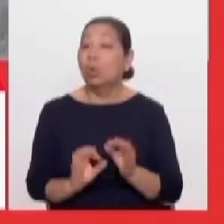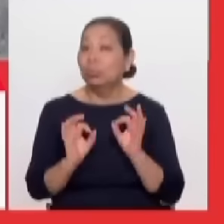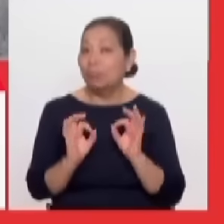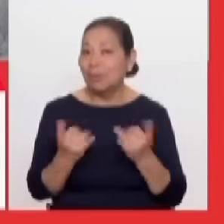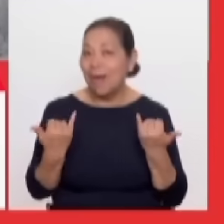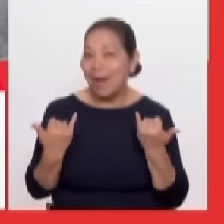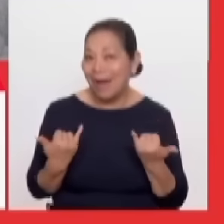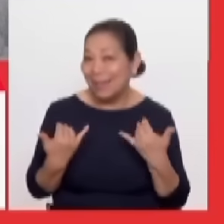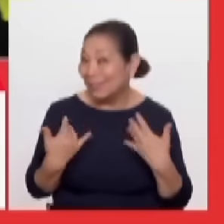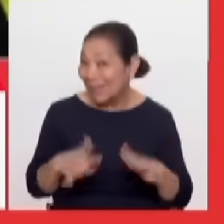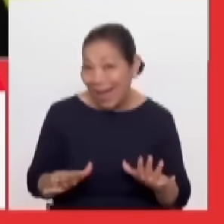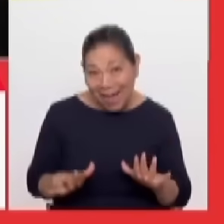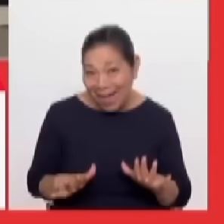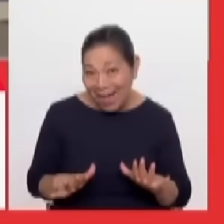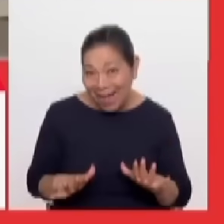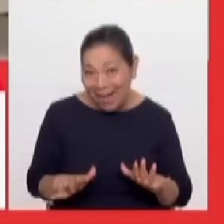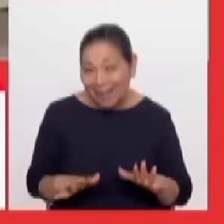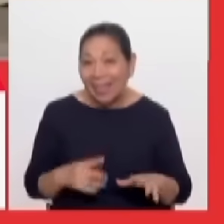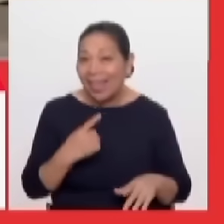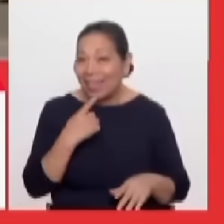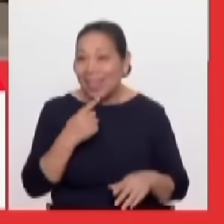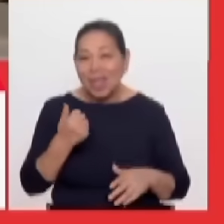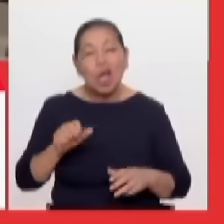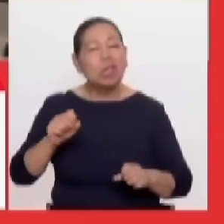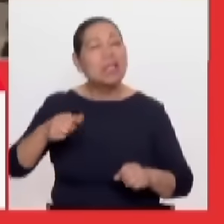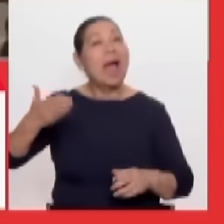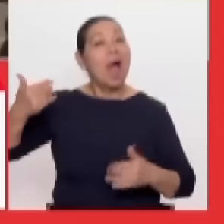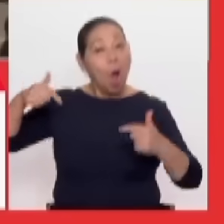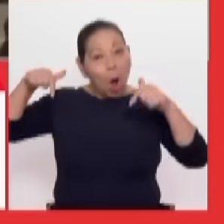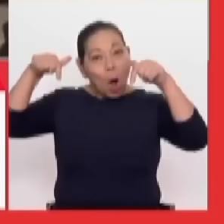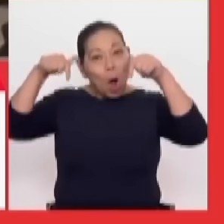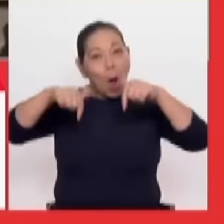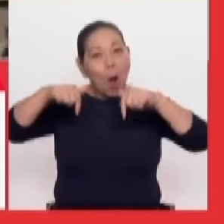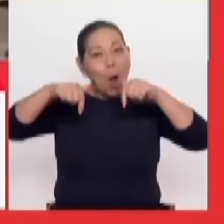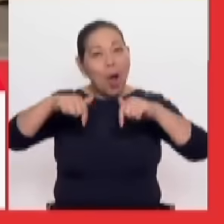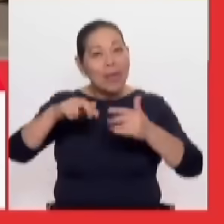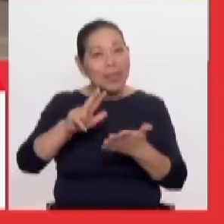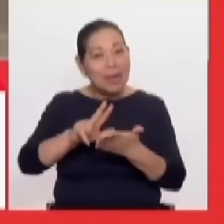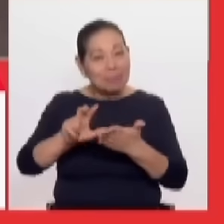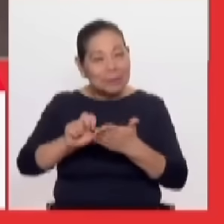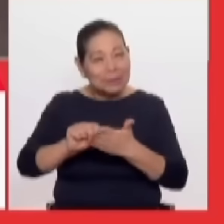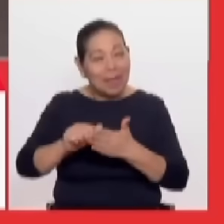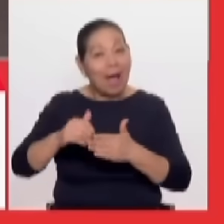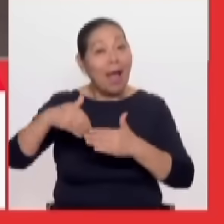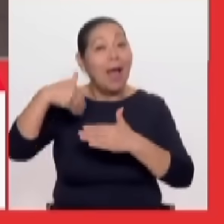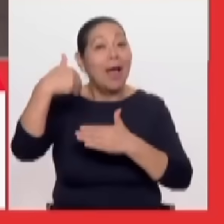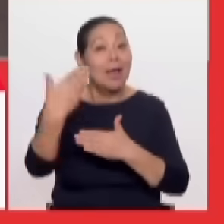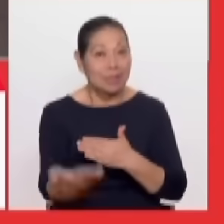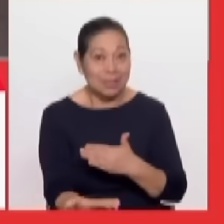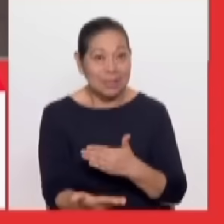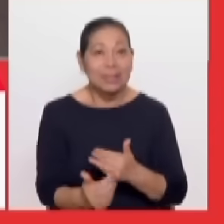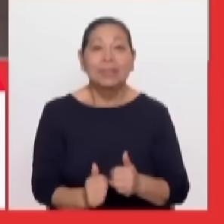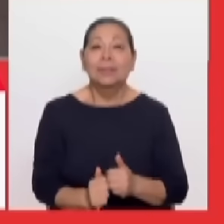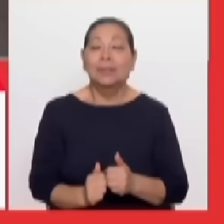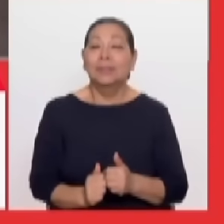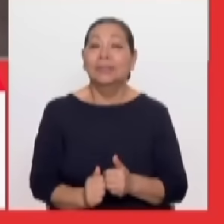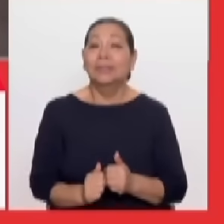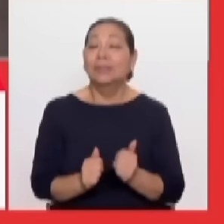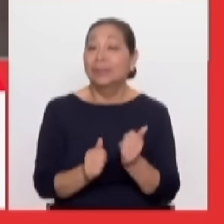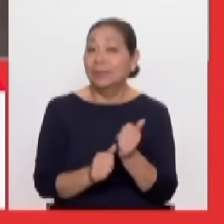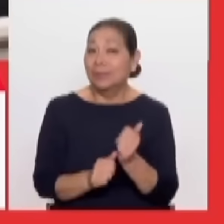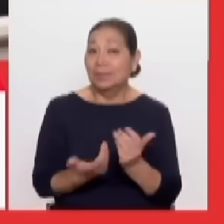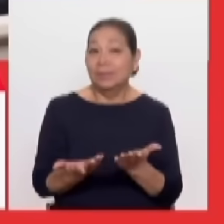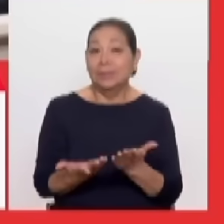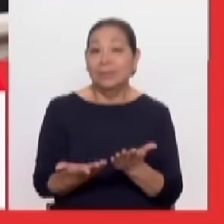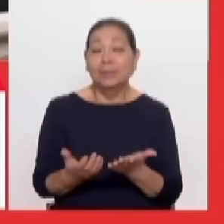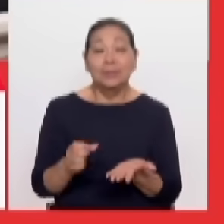acá, cumpliendo esa promesa, porque hoy día y 3 meses en adelante, nuestras hermanas y hermanos